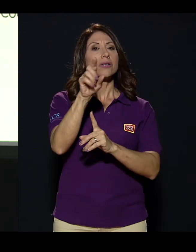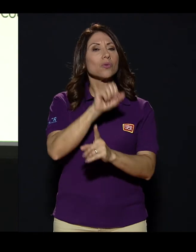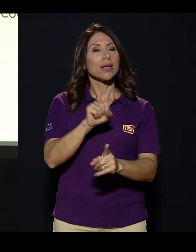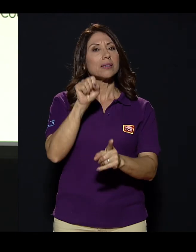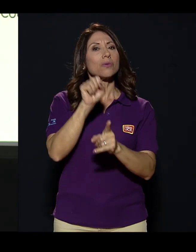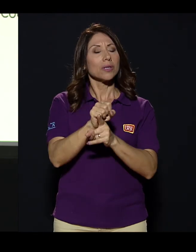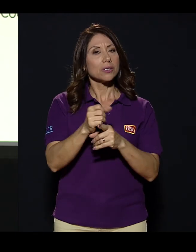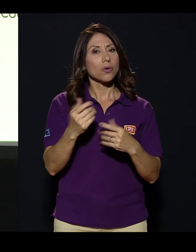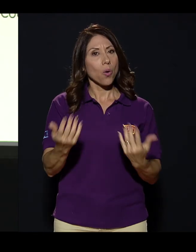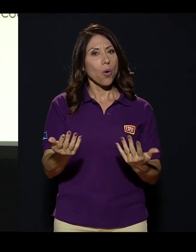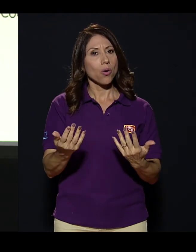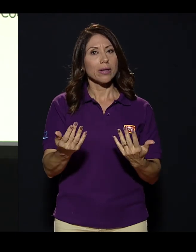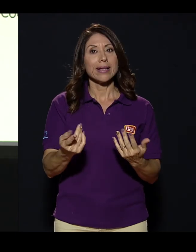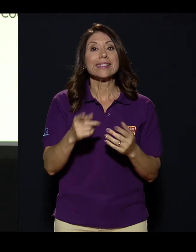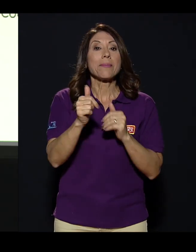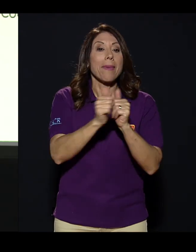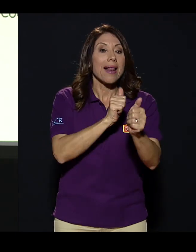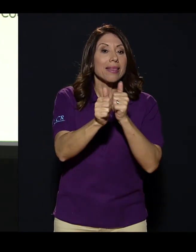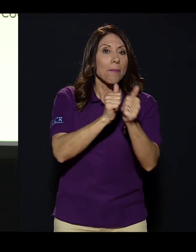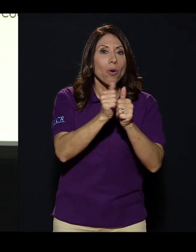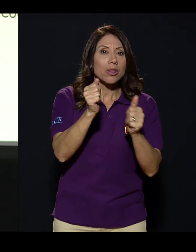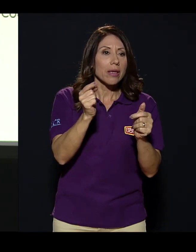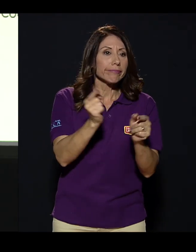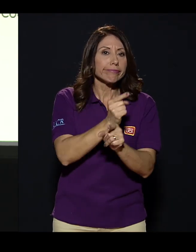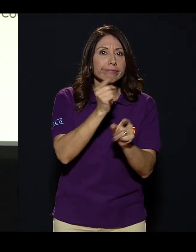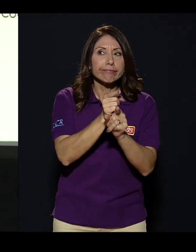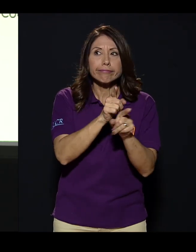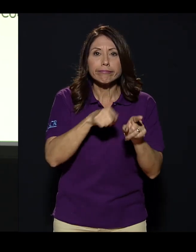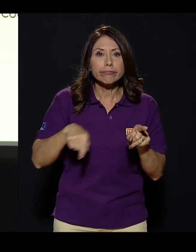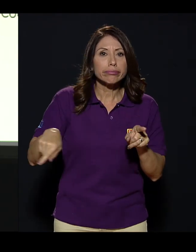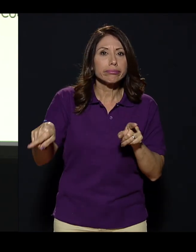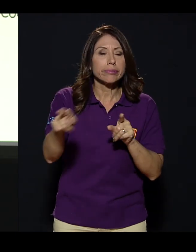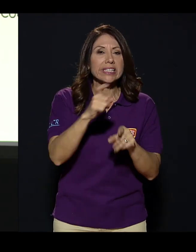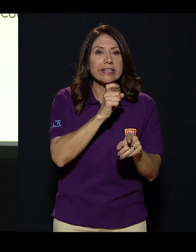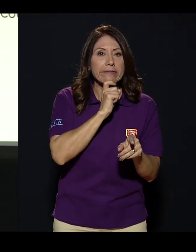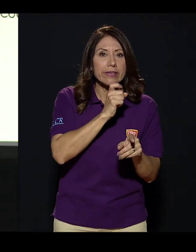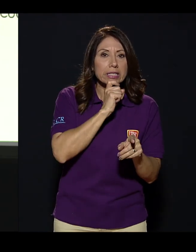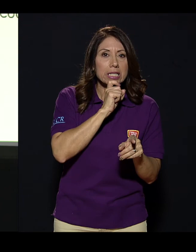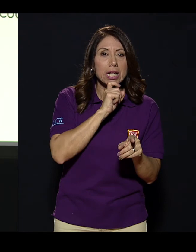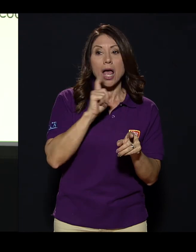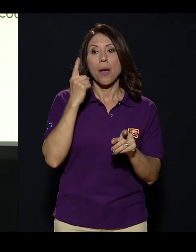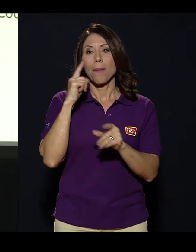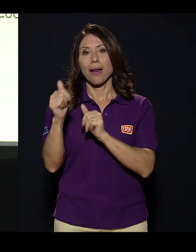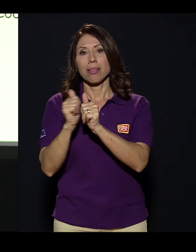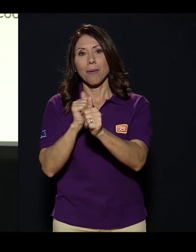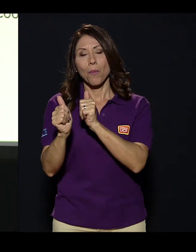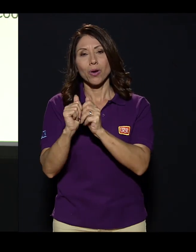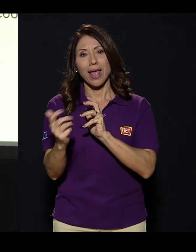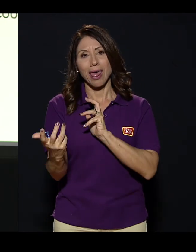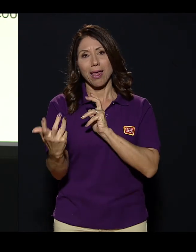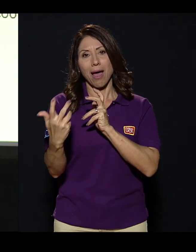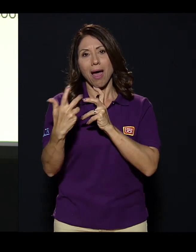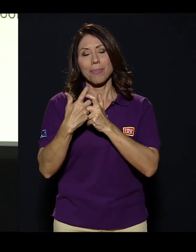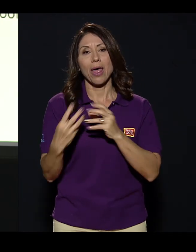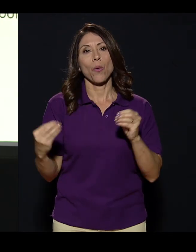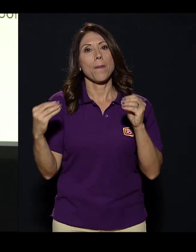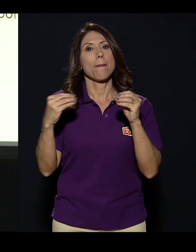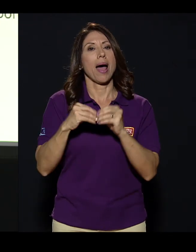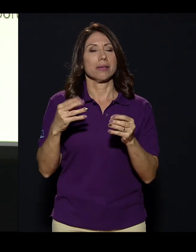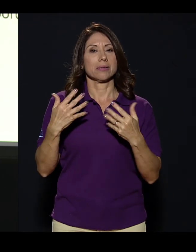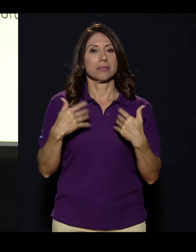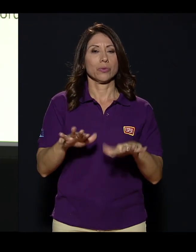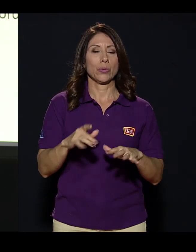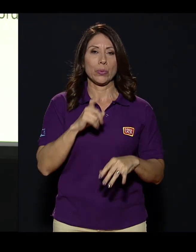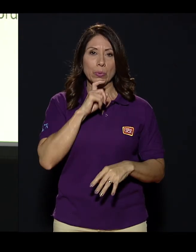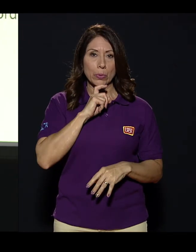es todavía muchísimo más. En el 2016, al Comité Olímpico de Costa Rica, el